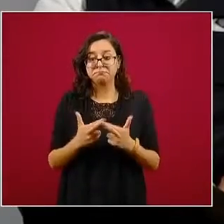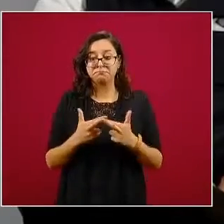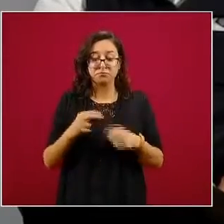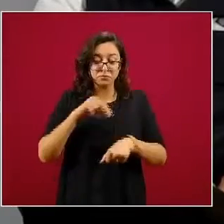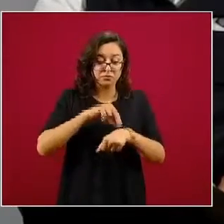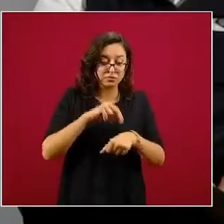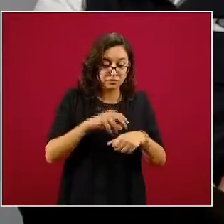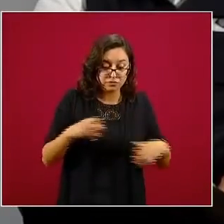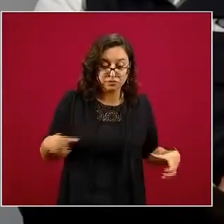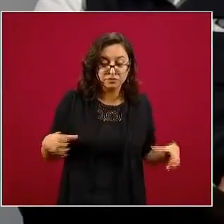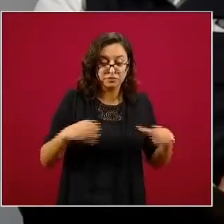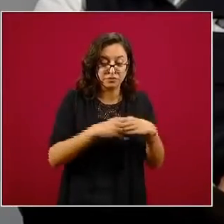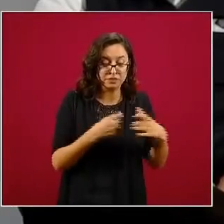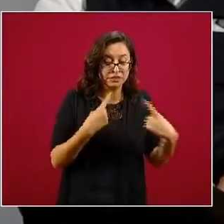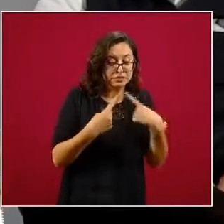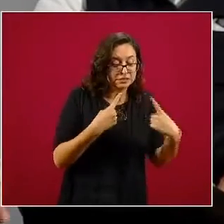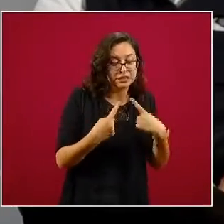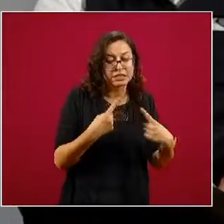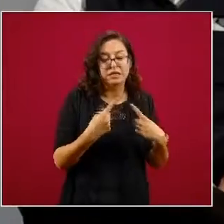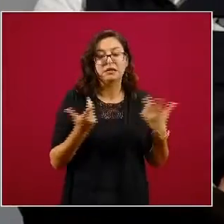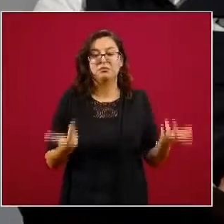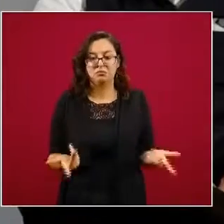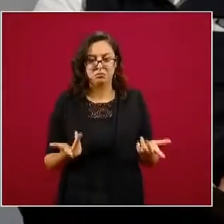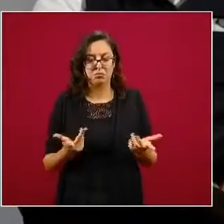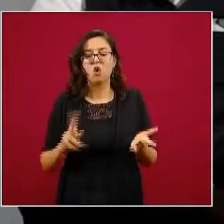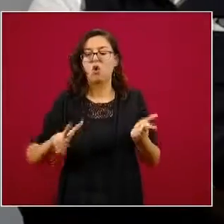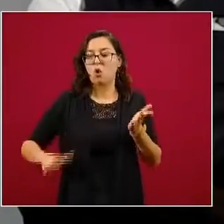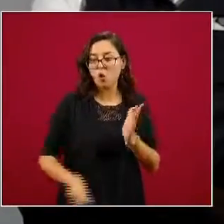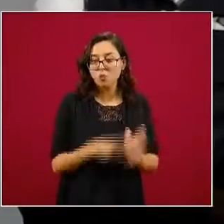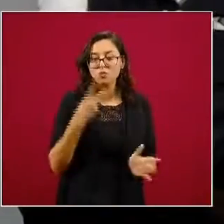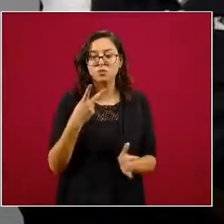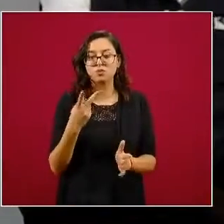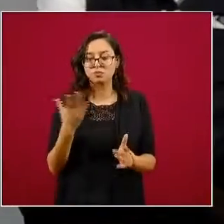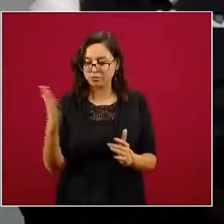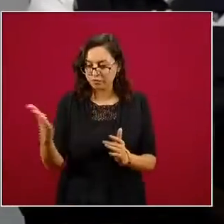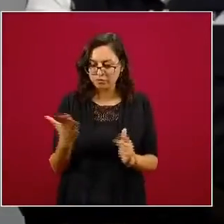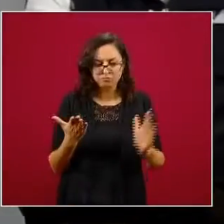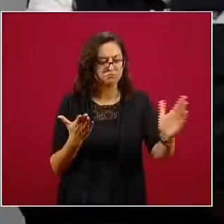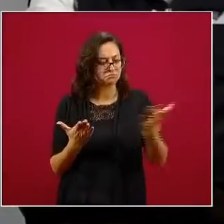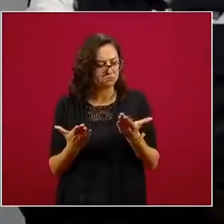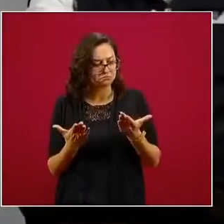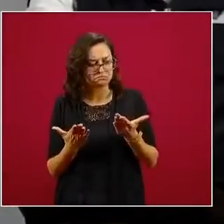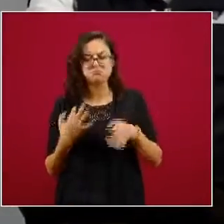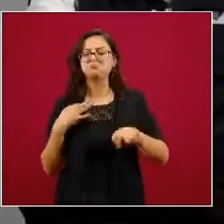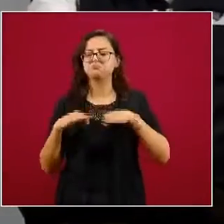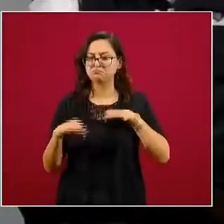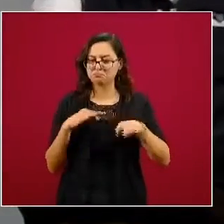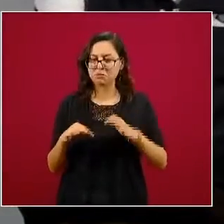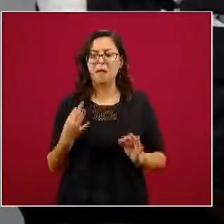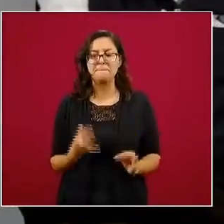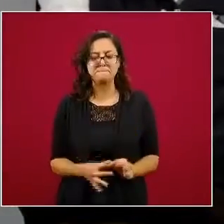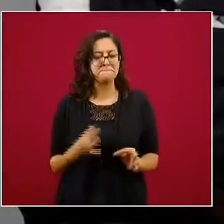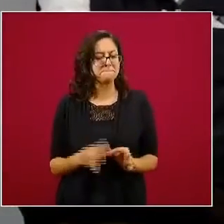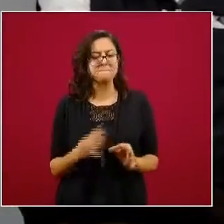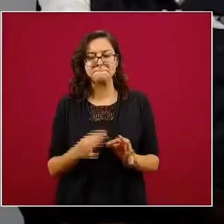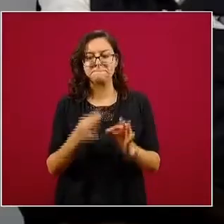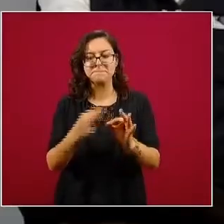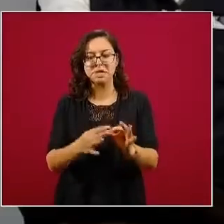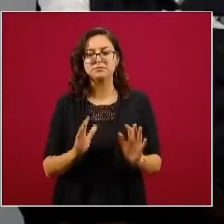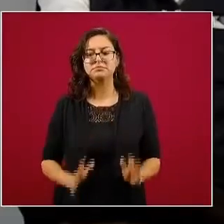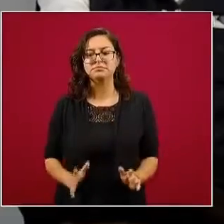tiempo en la plataforma nacional y eso deriva a que haya una gran diferencia. Eso quiere decir que en el caso específico de